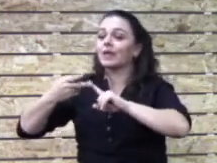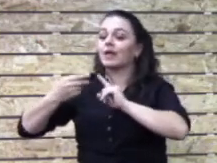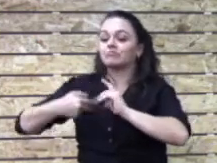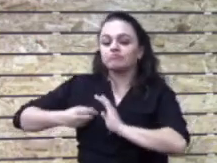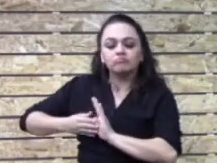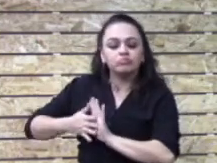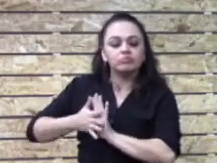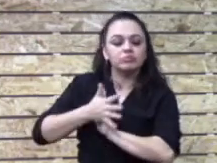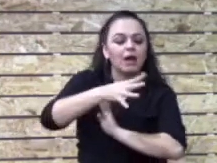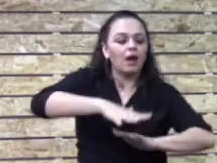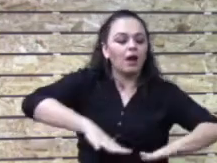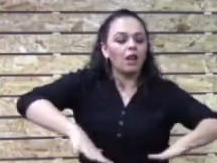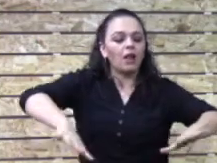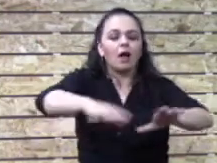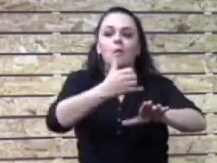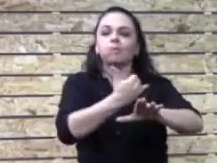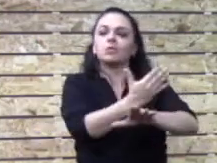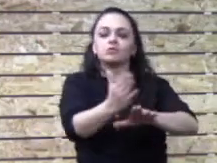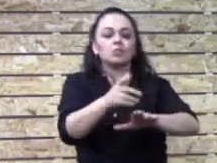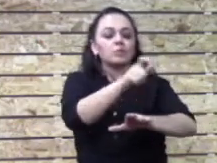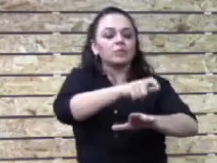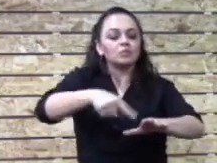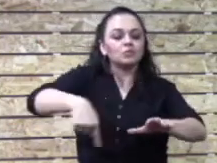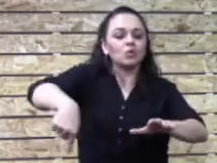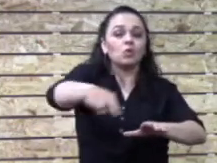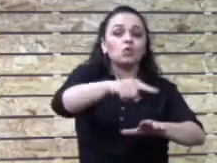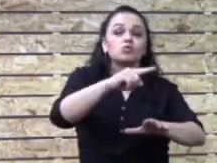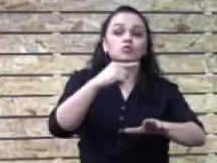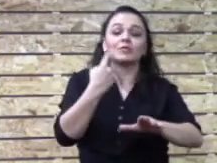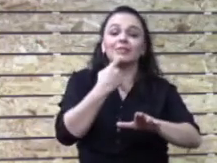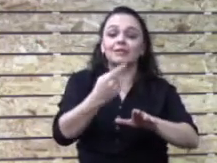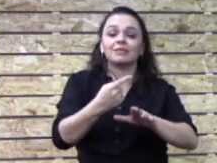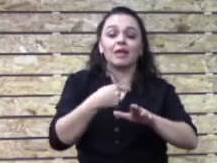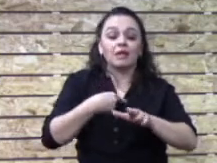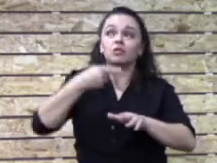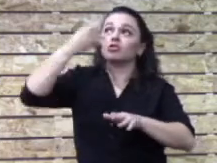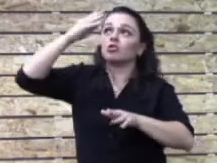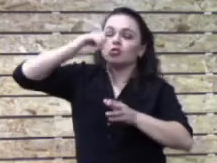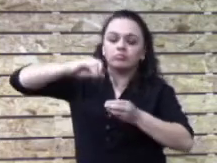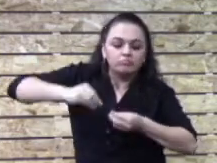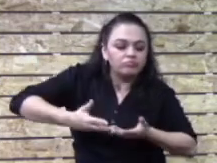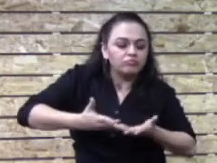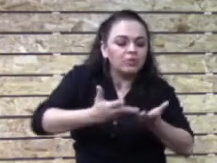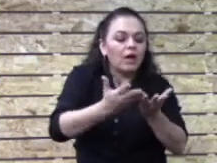librarte. Te cubrirá, no tendrás terror.